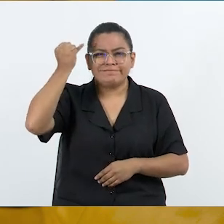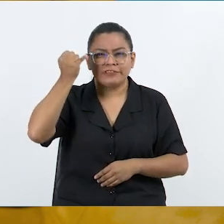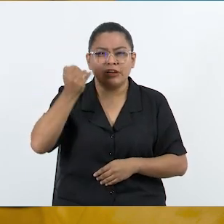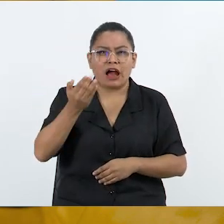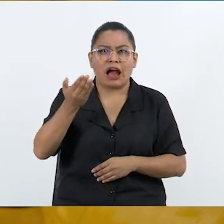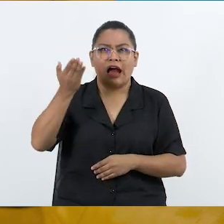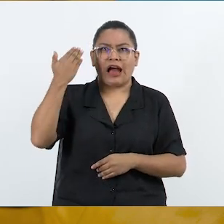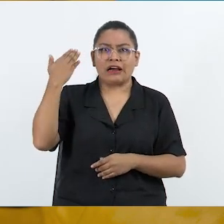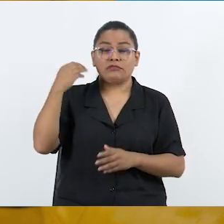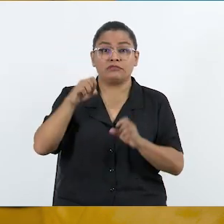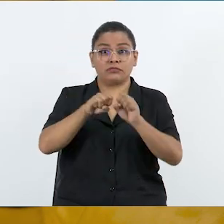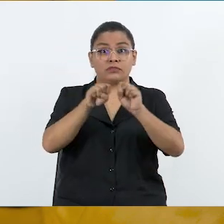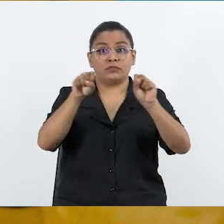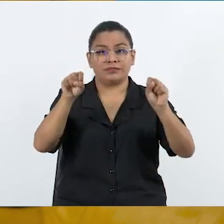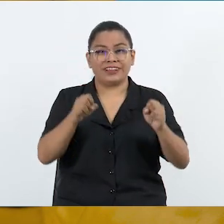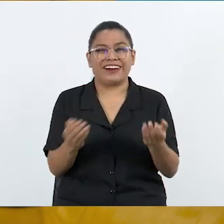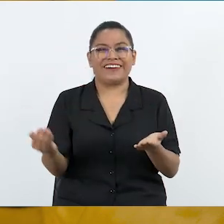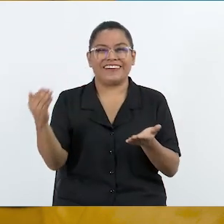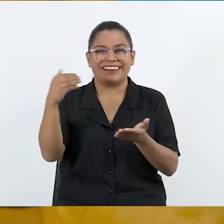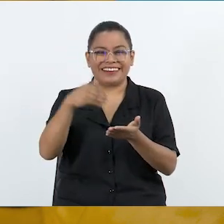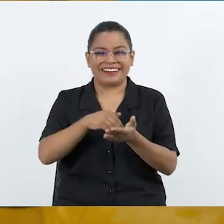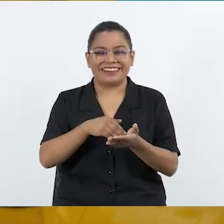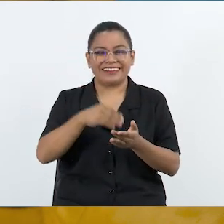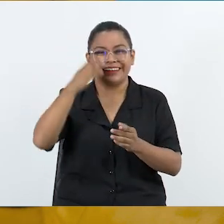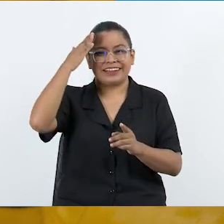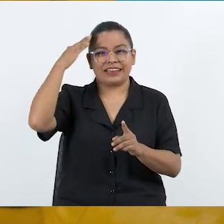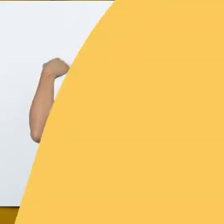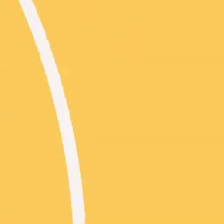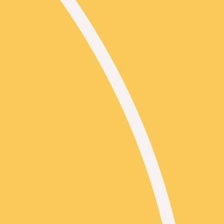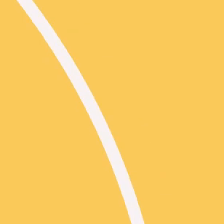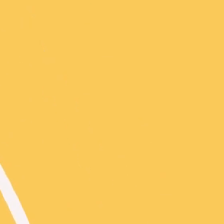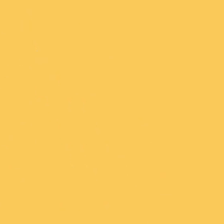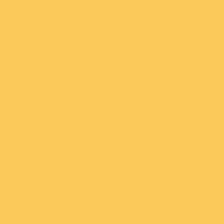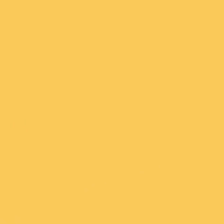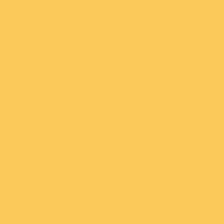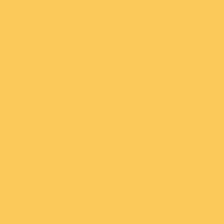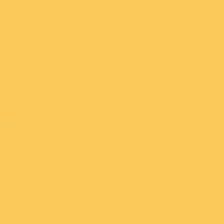educativos de nuestro sistema. Regresamos contigo, Jacqueline.